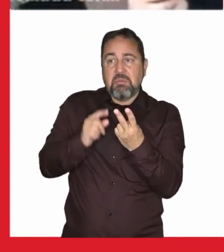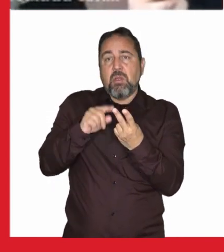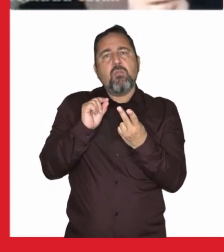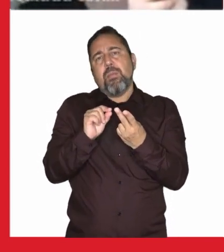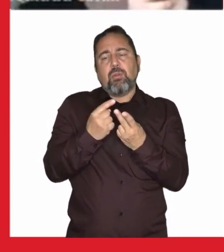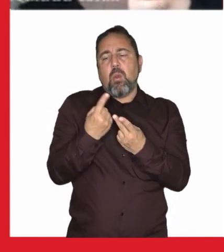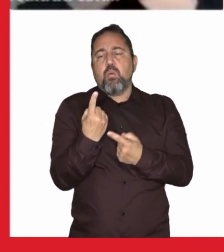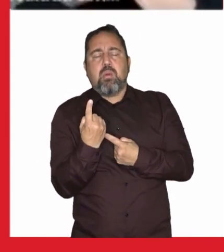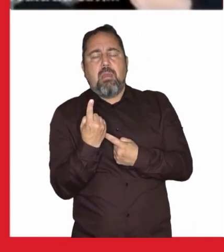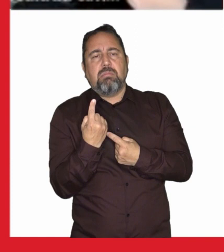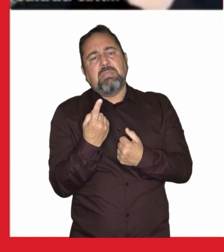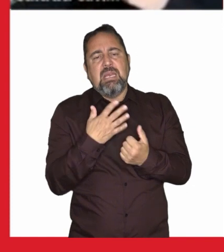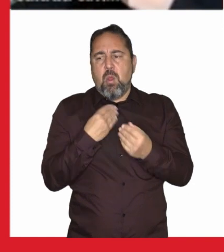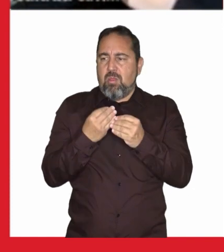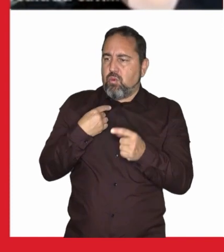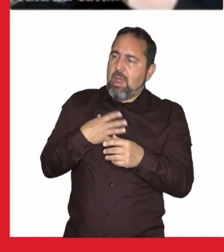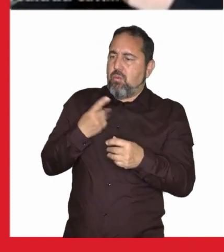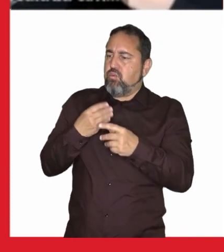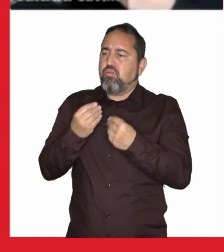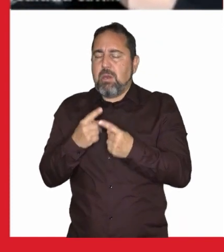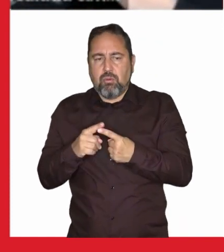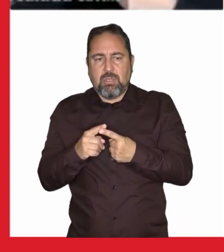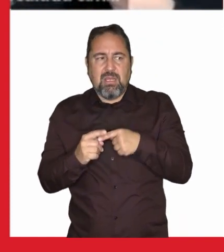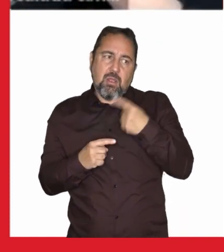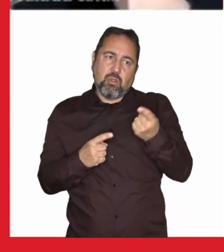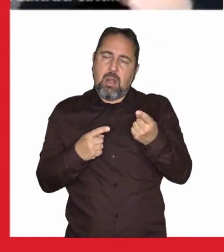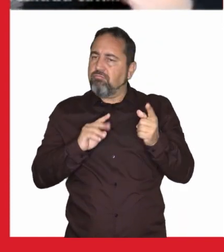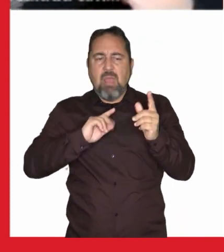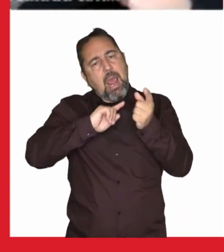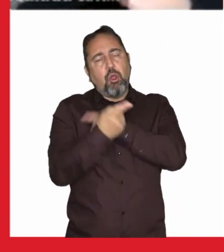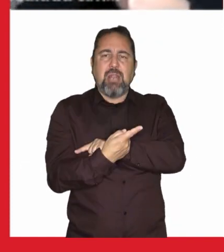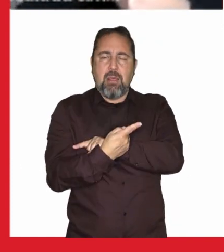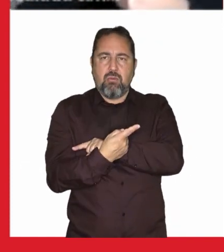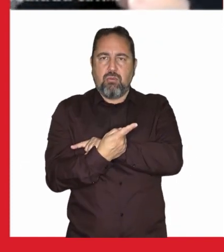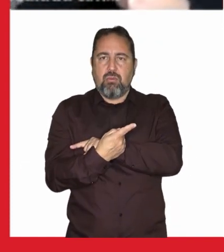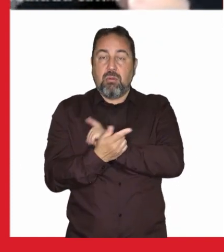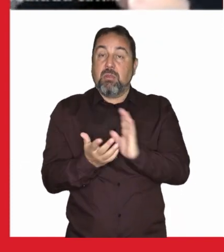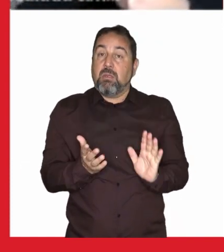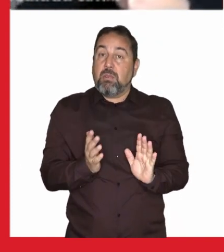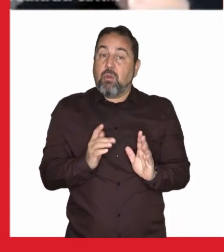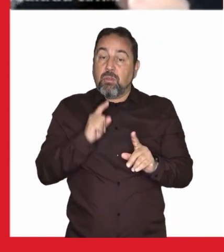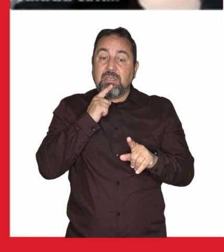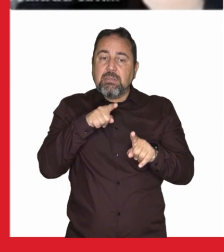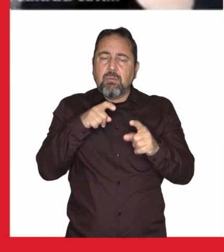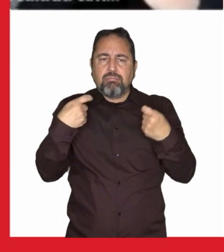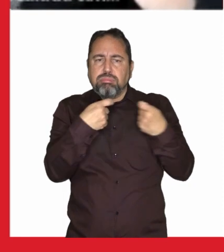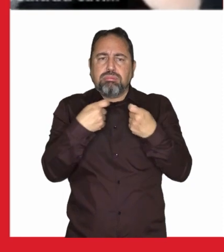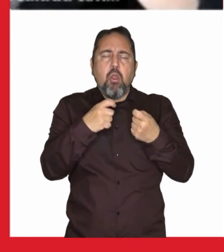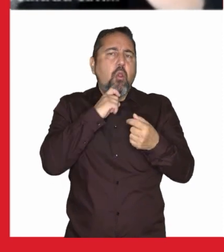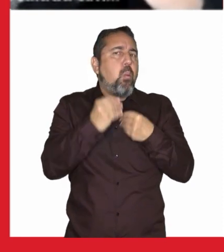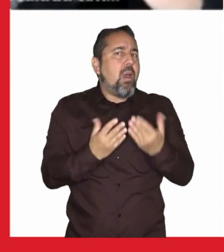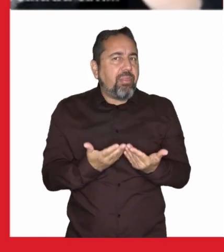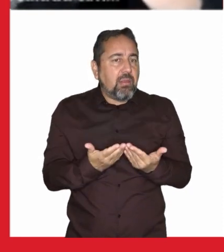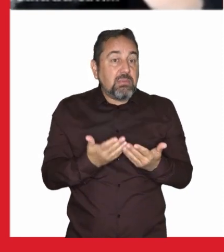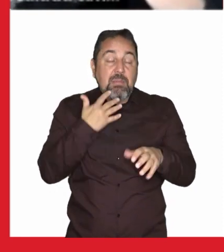personas y de repente hay un momento en el que una quiere hacer una cosa y la otra quiere hacer lo contrario. ¿Cómo van a resolver